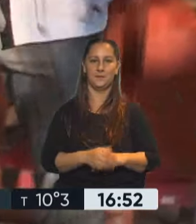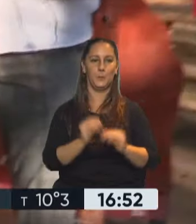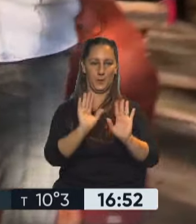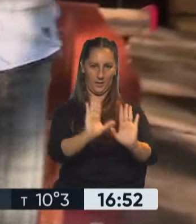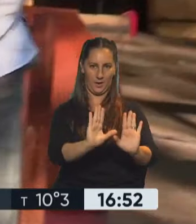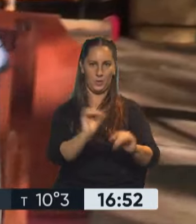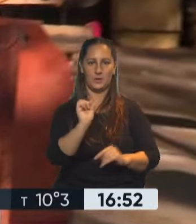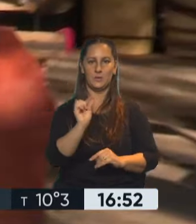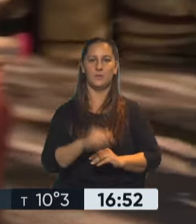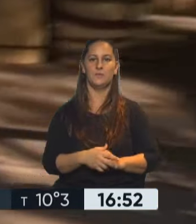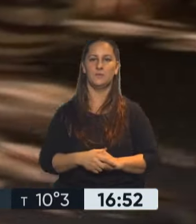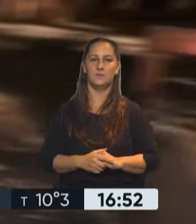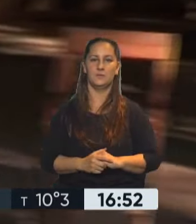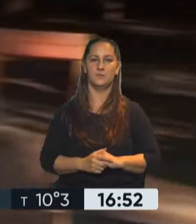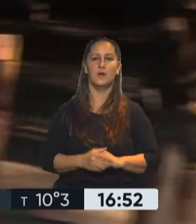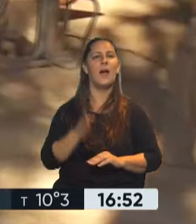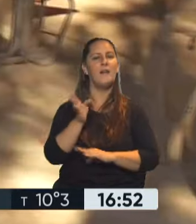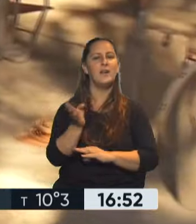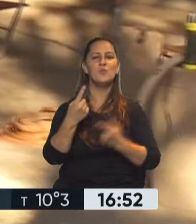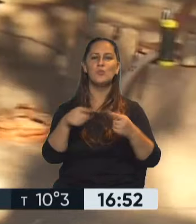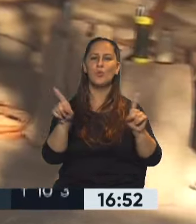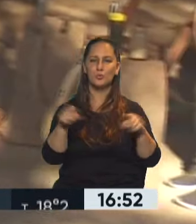abandonar porque me voy a ir para el lado de la música.